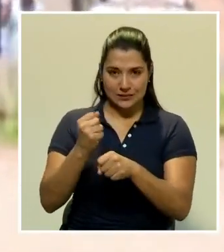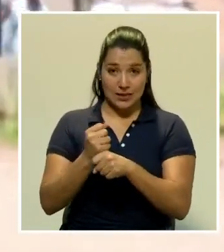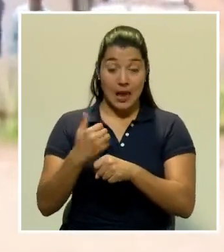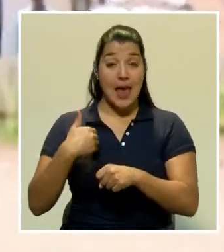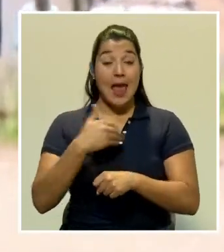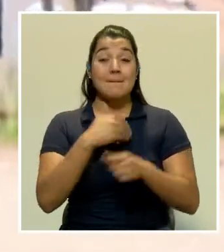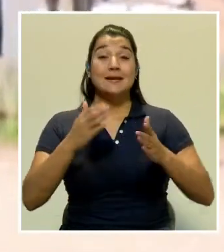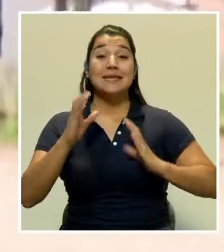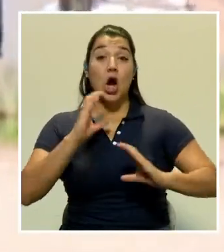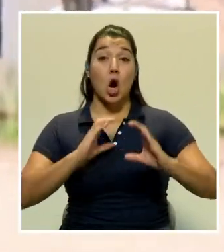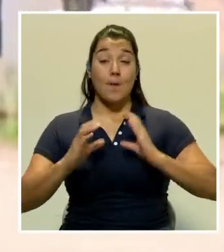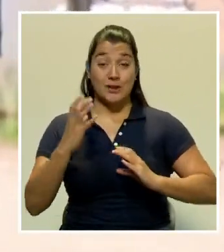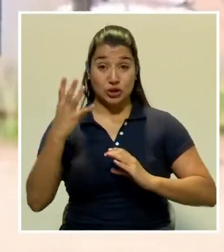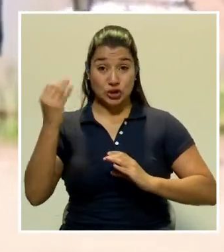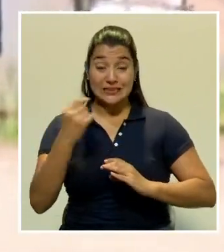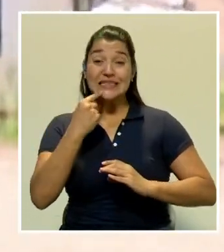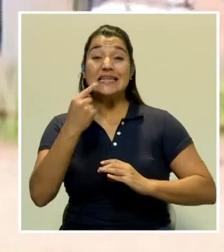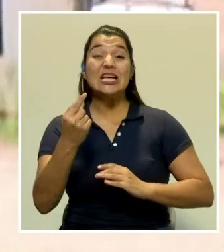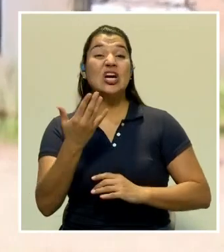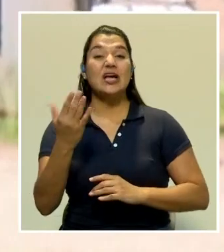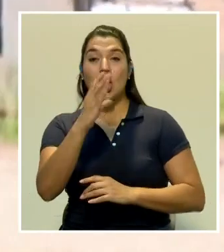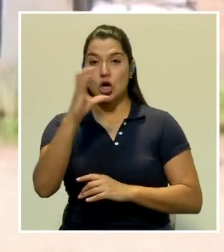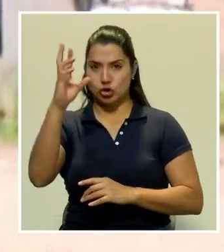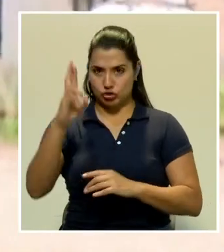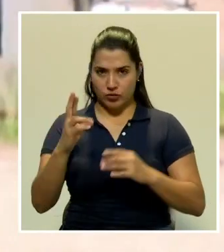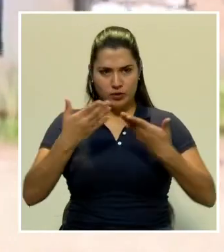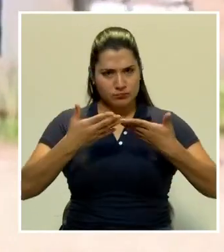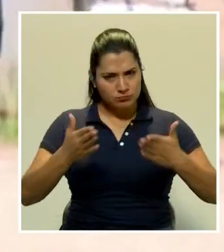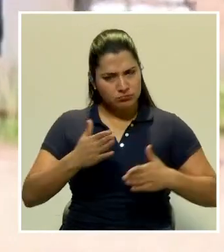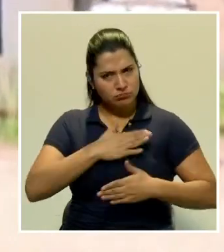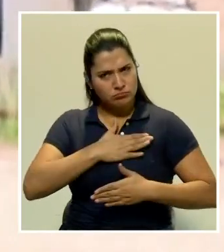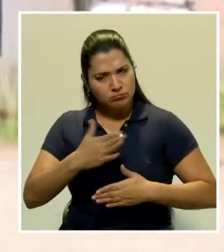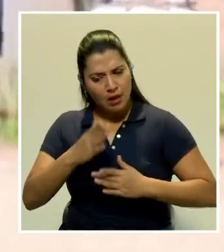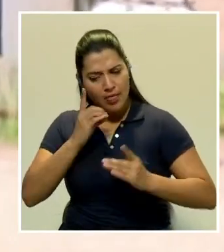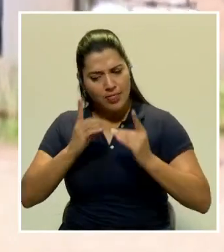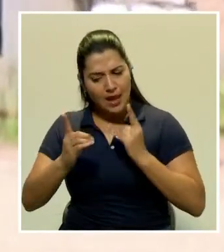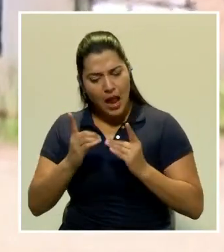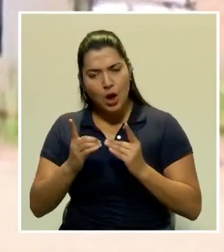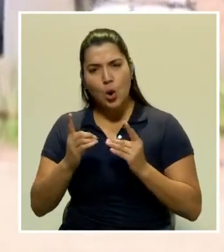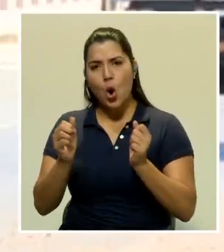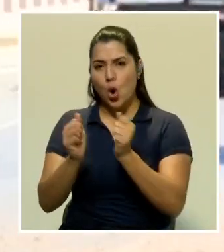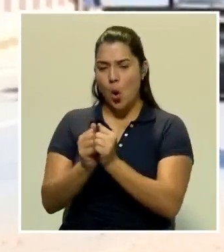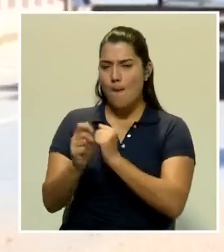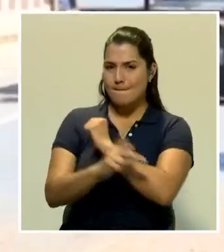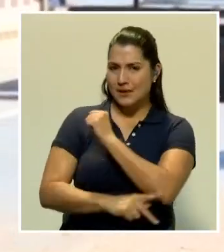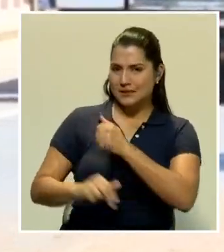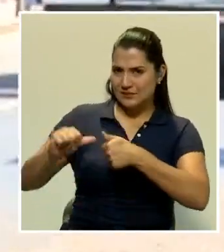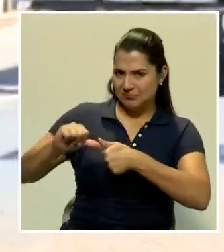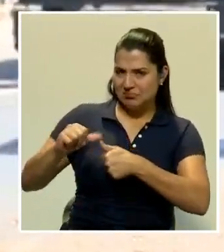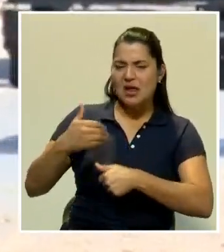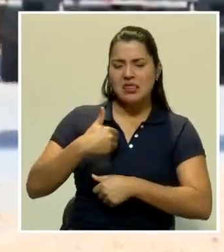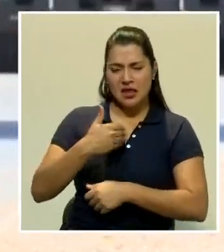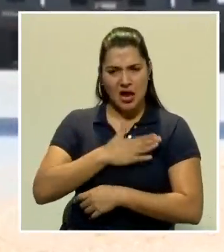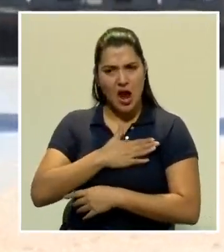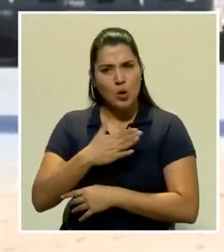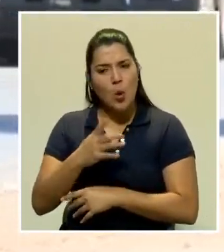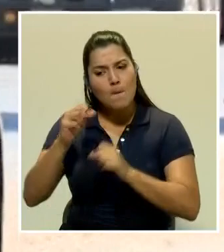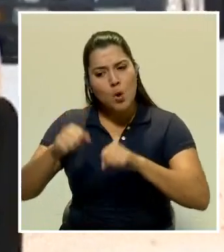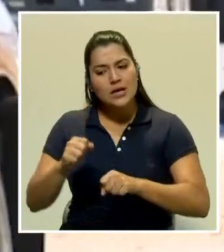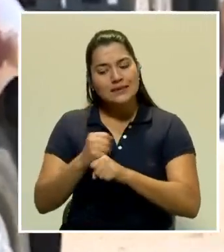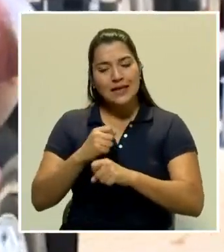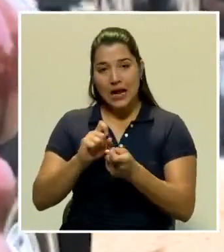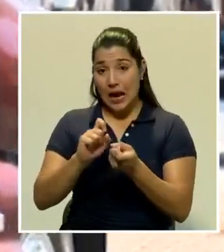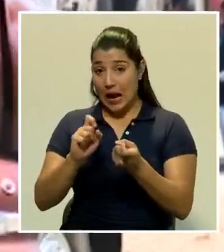de Comercio Exterior recordó que Costa Rica se mantiene abierto al diálogo con los países centroamericanos y está anuente a realizar